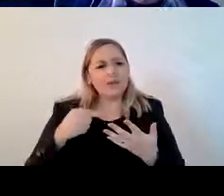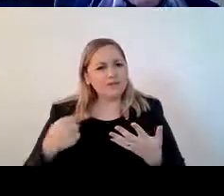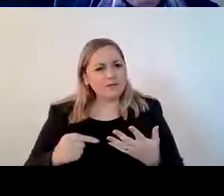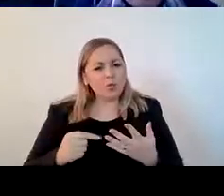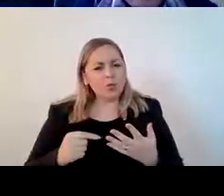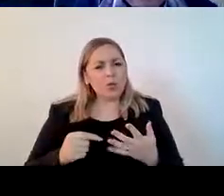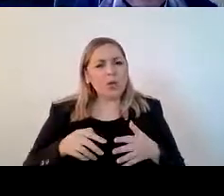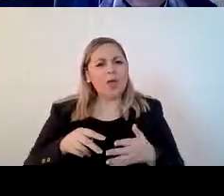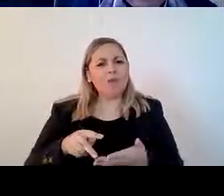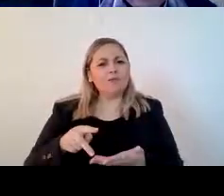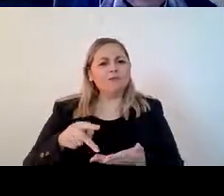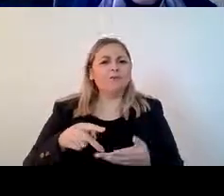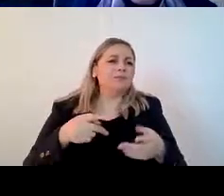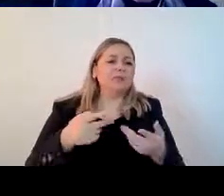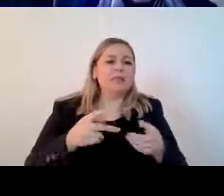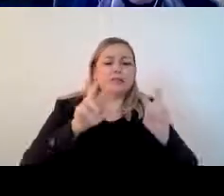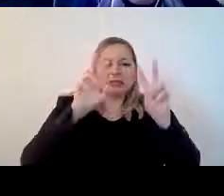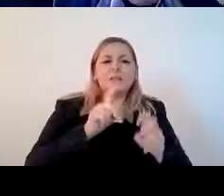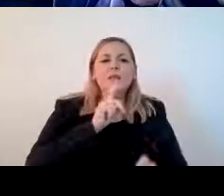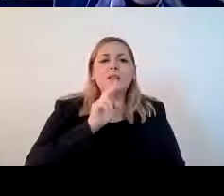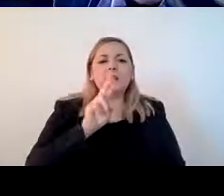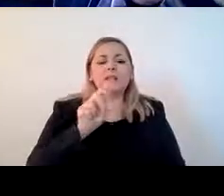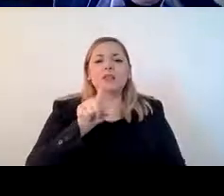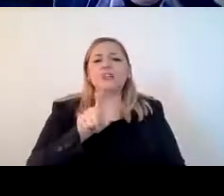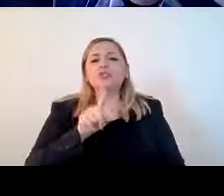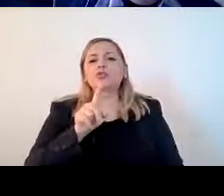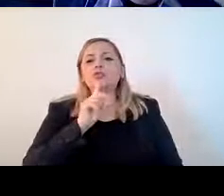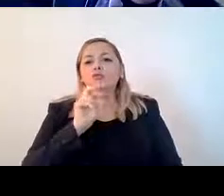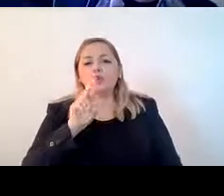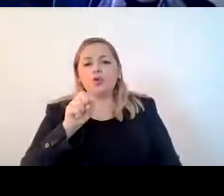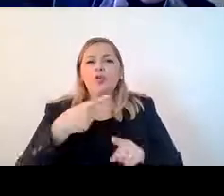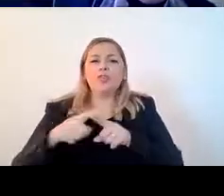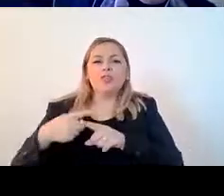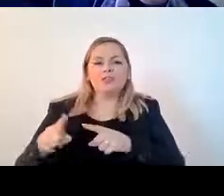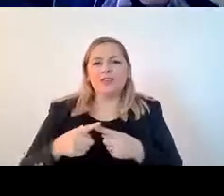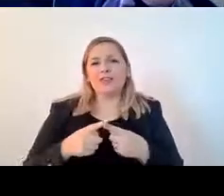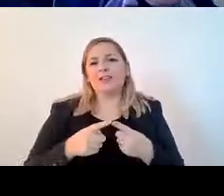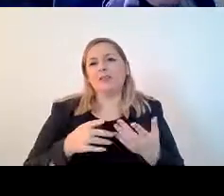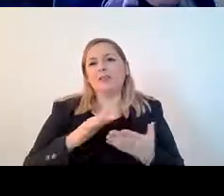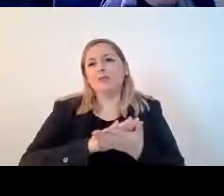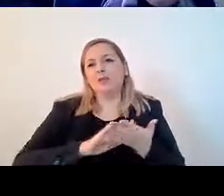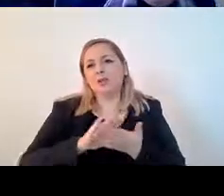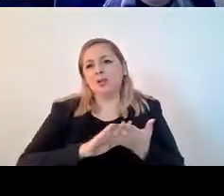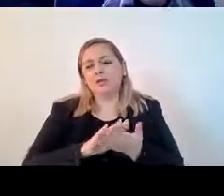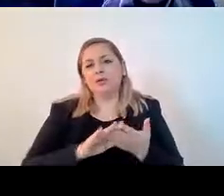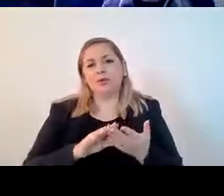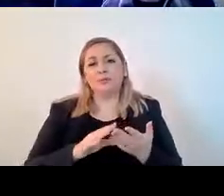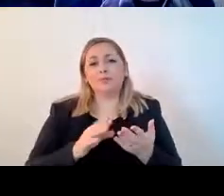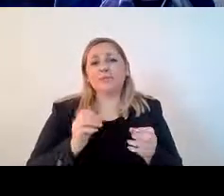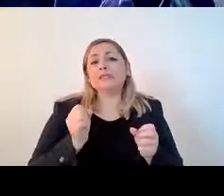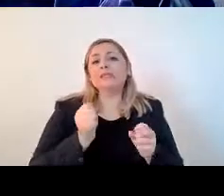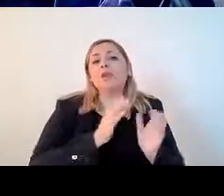Son bien variadas las situaciones. Por ejemplo, la organización donde